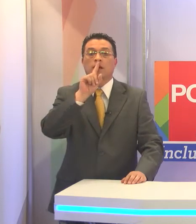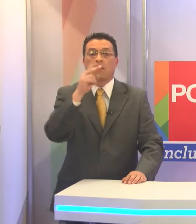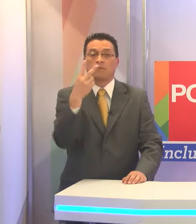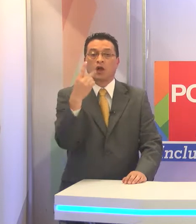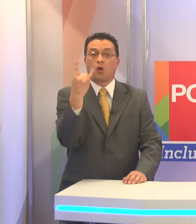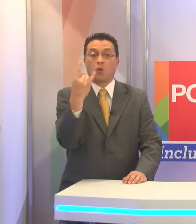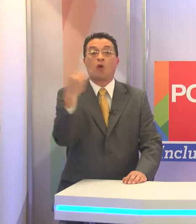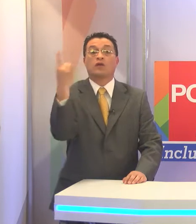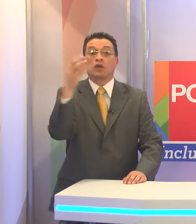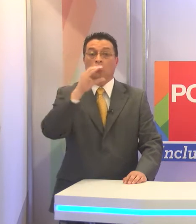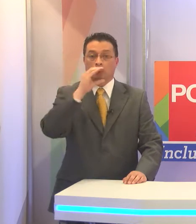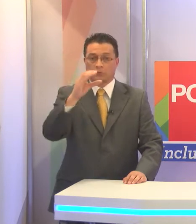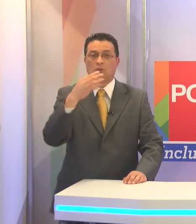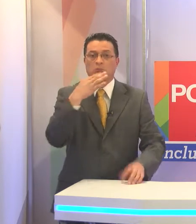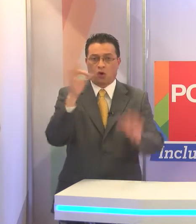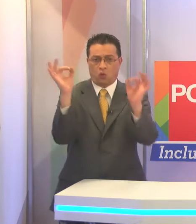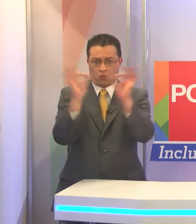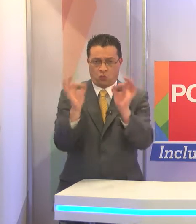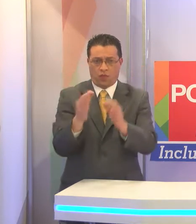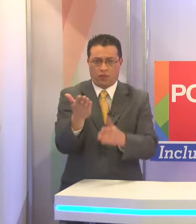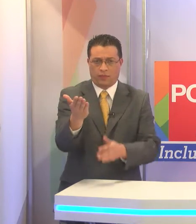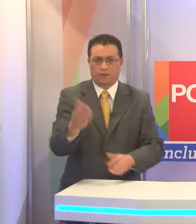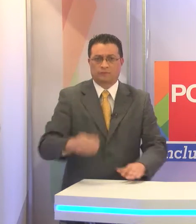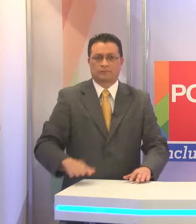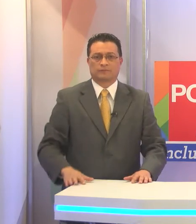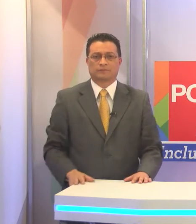Universidad de Concepción, nos cuenta su historia.